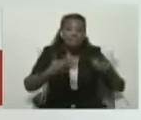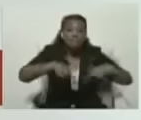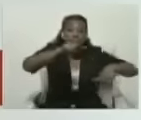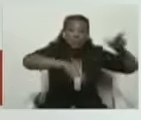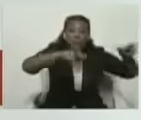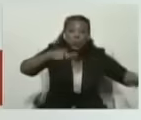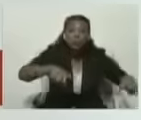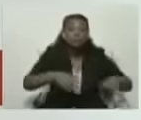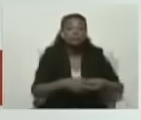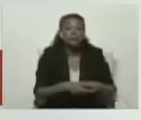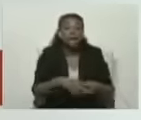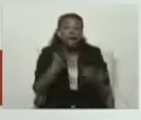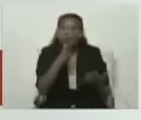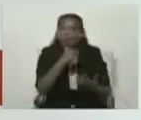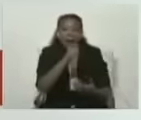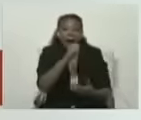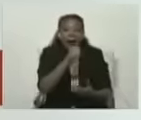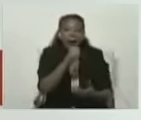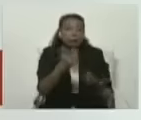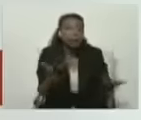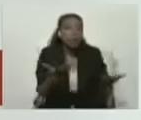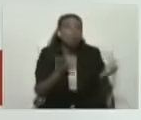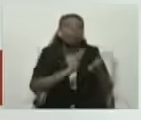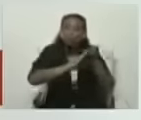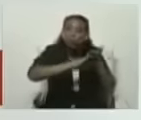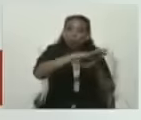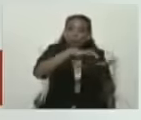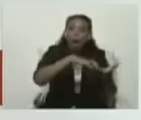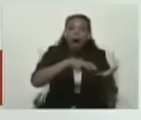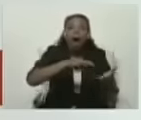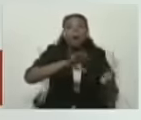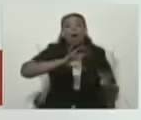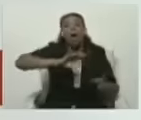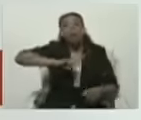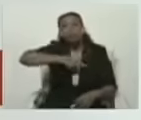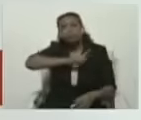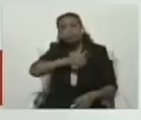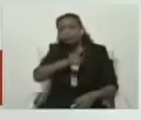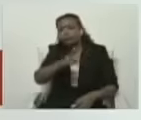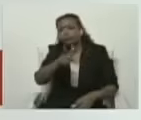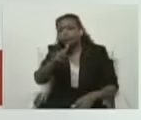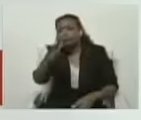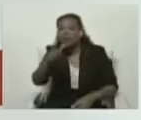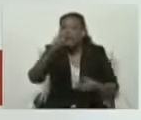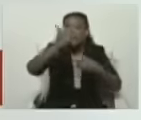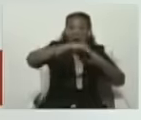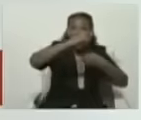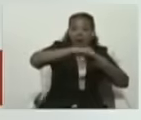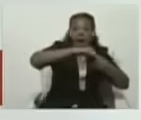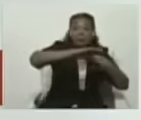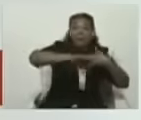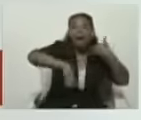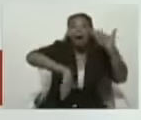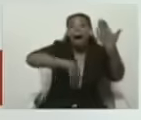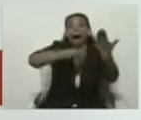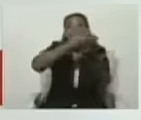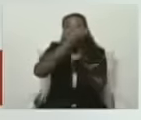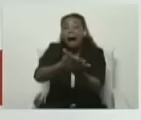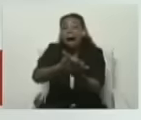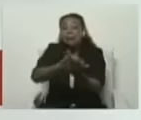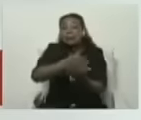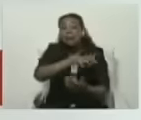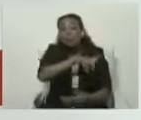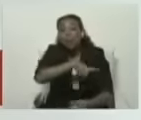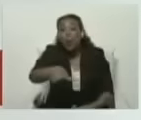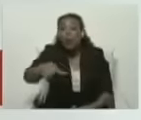de Paraguachón. Y luego otra vez para atrás por tierra, para despegar desde Maracaibo y aterrizar